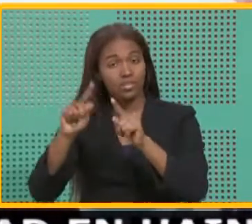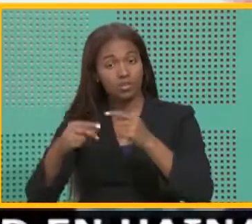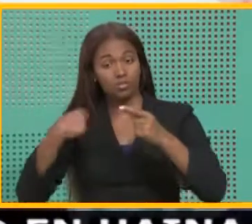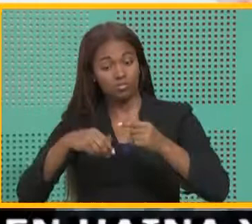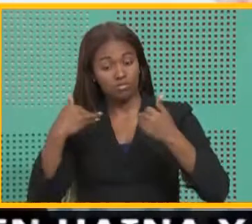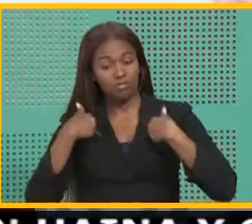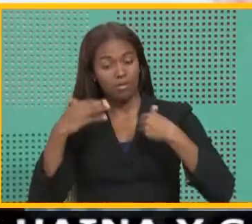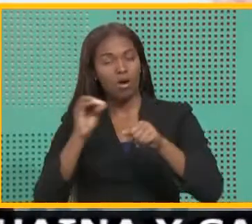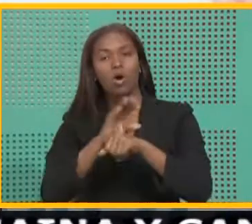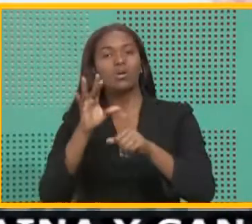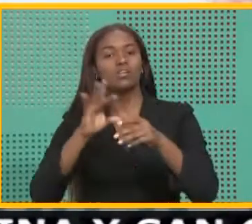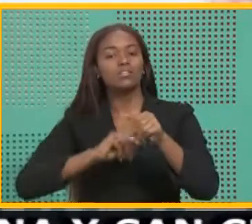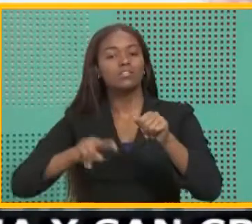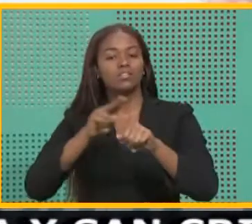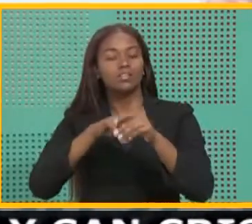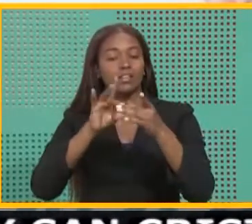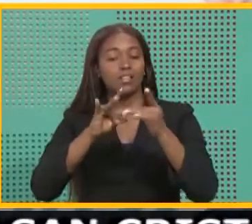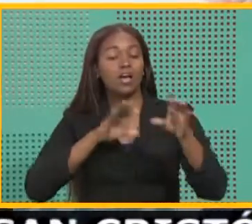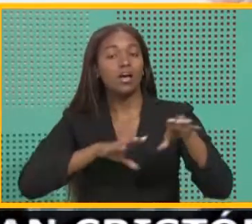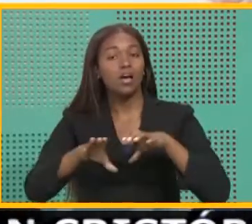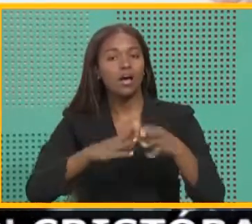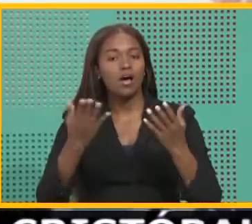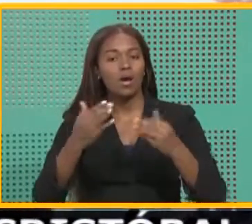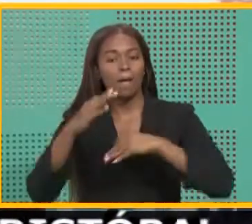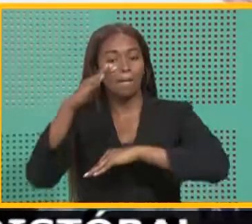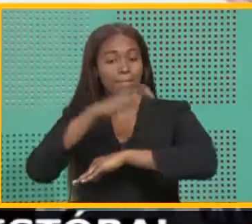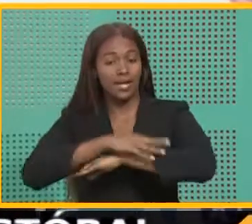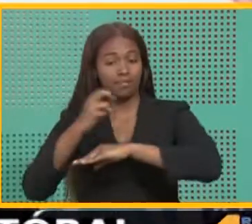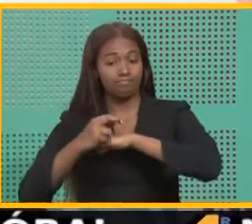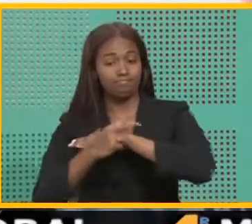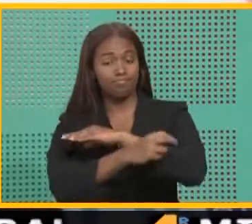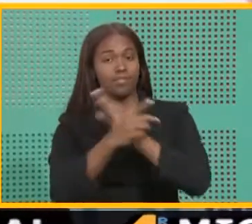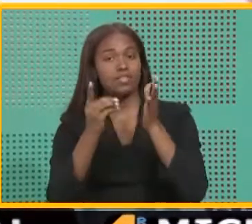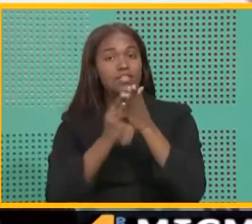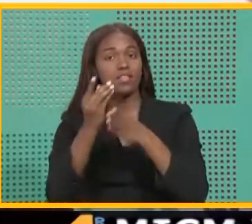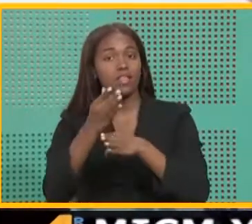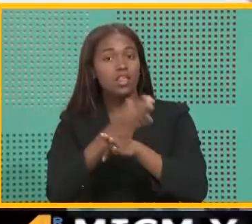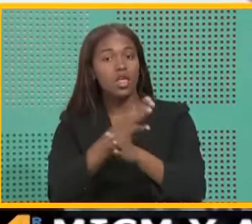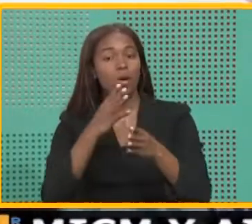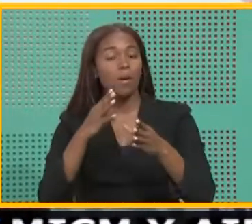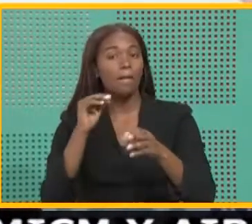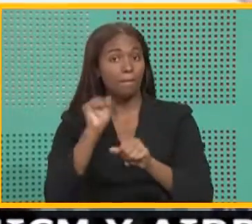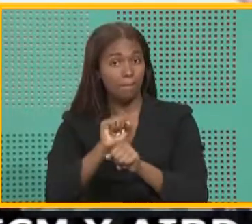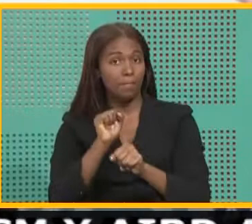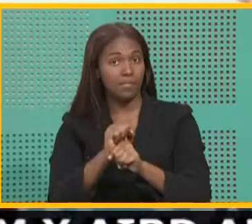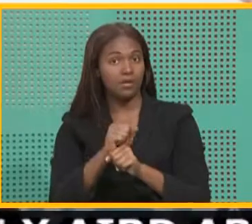el Consejo Nacional de Competitividad, en la Mesa de Desarrollo Productivo,